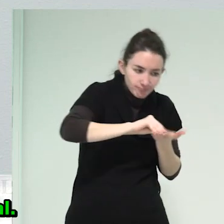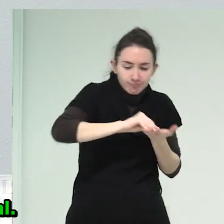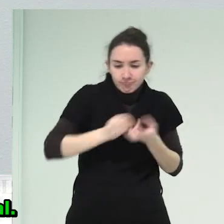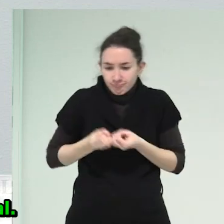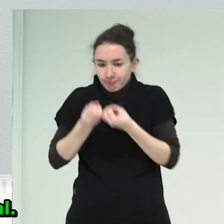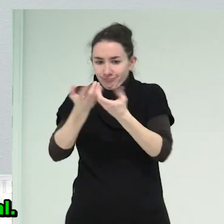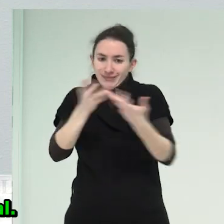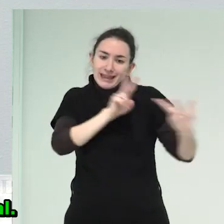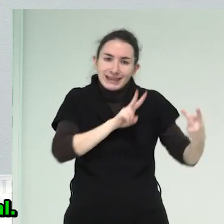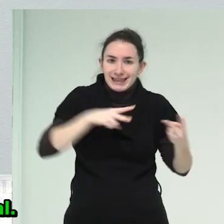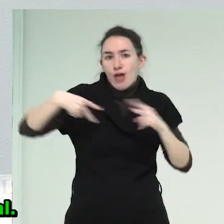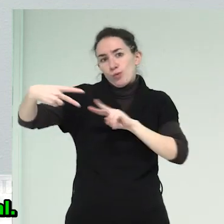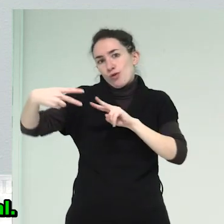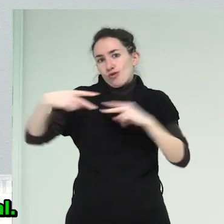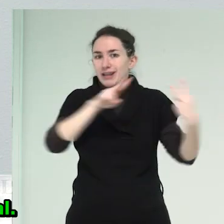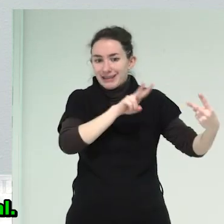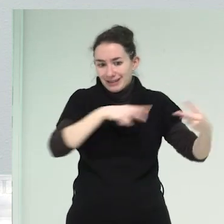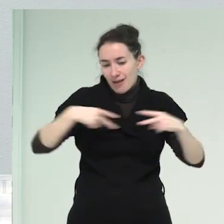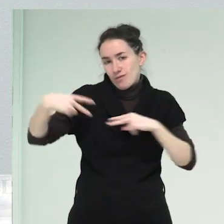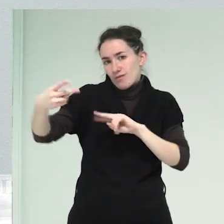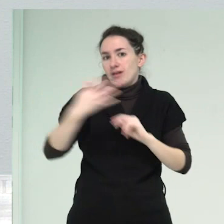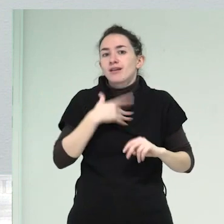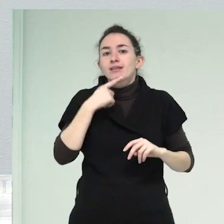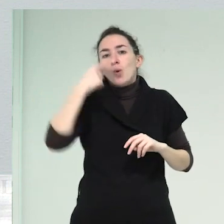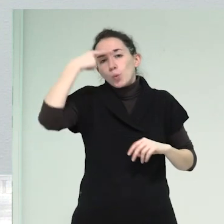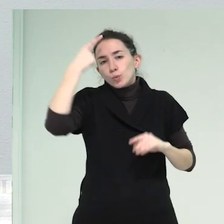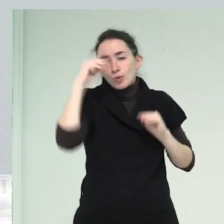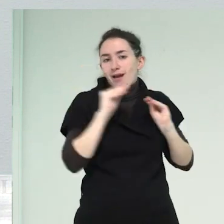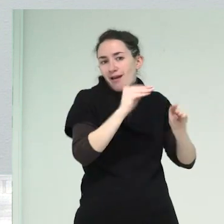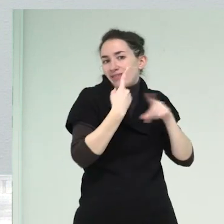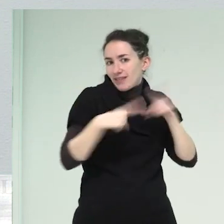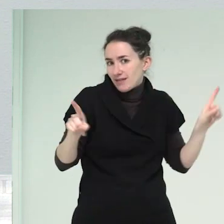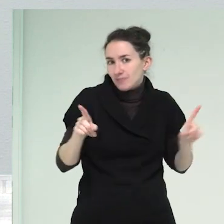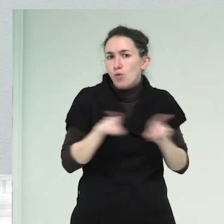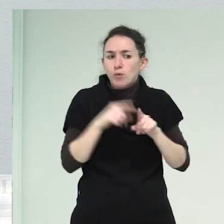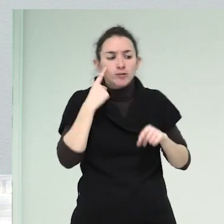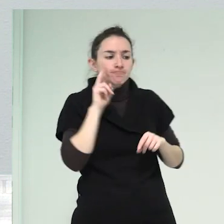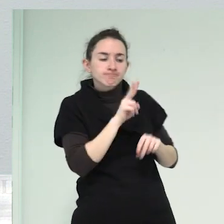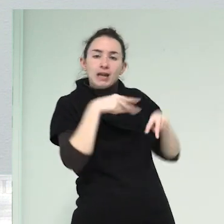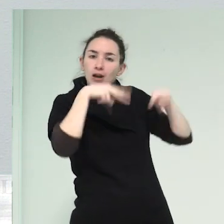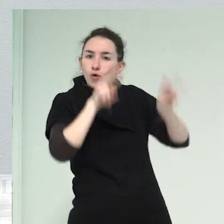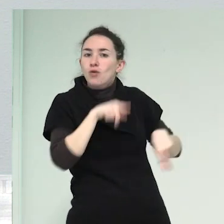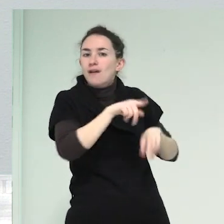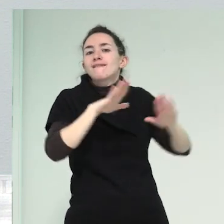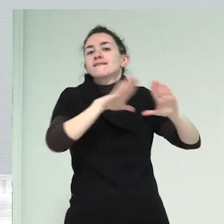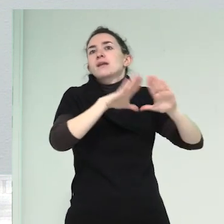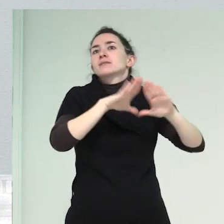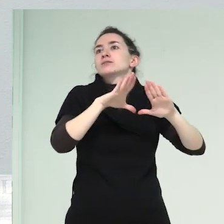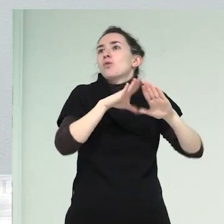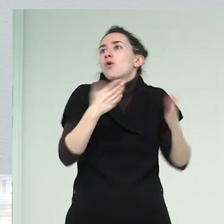es en esa hibridez cultural, es reconocer que no es el feminismo no